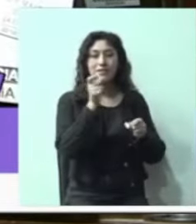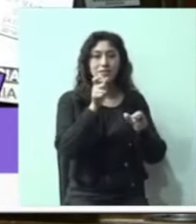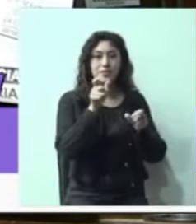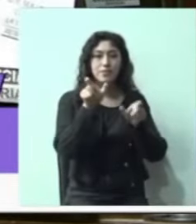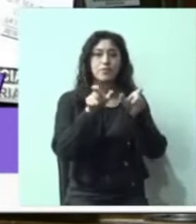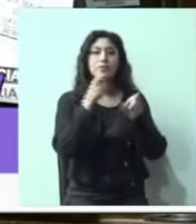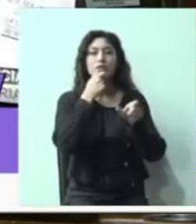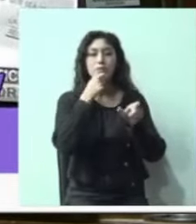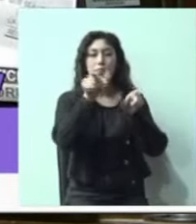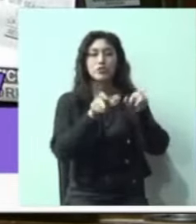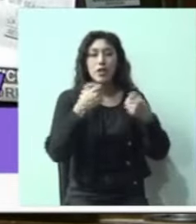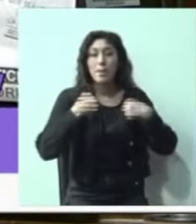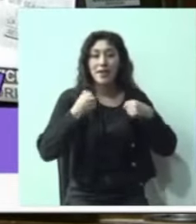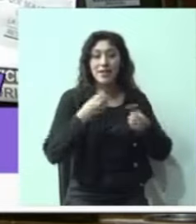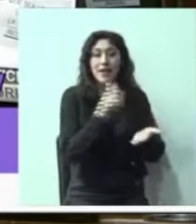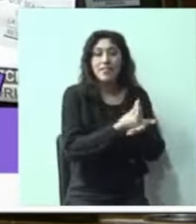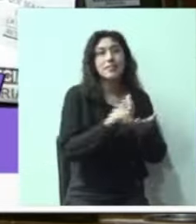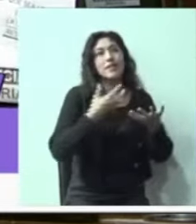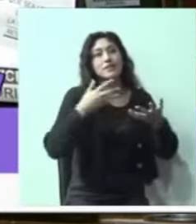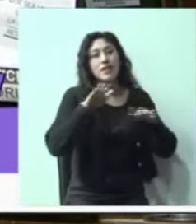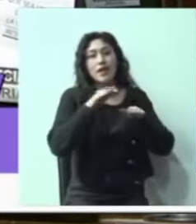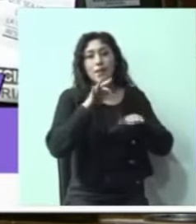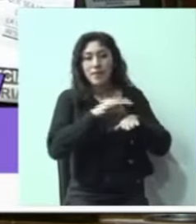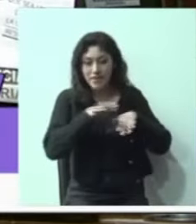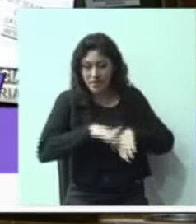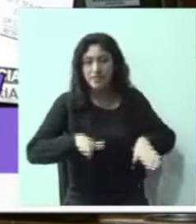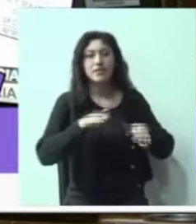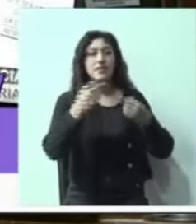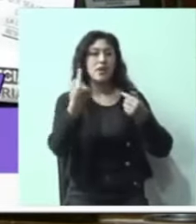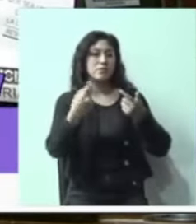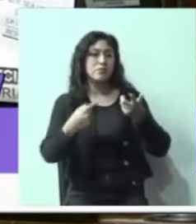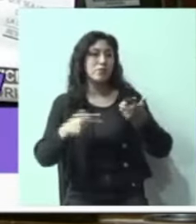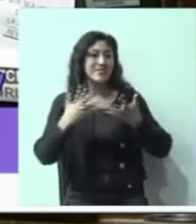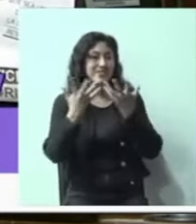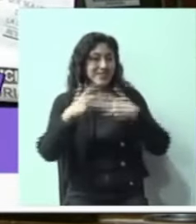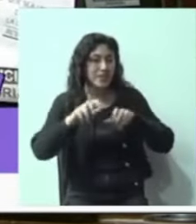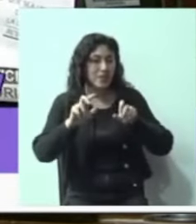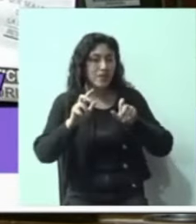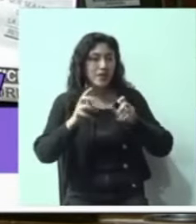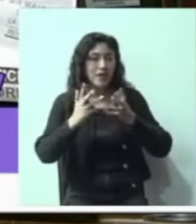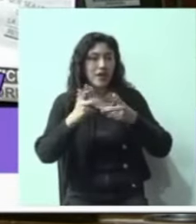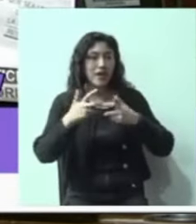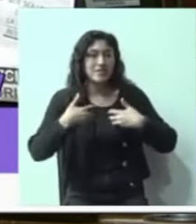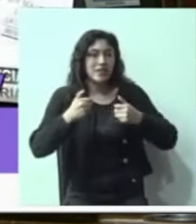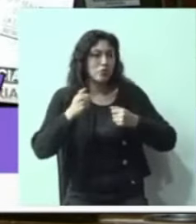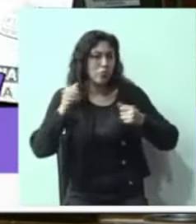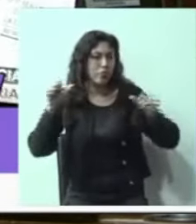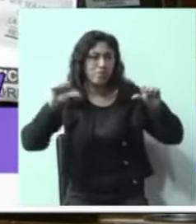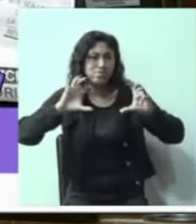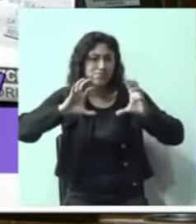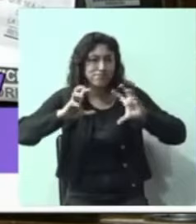residencia de pediatría, para residencia de diferentes especialidades. Todo el sistema de salud está en crisis. Pero el que más en crisis está es